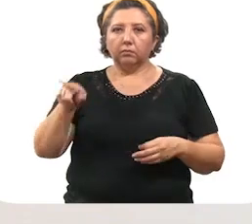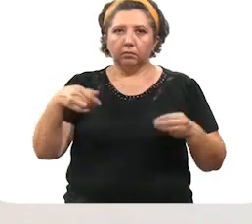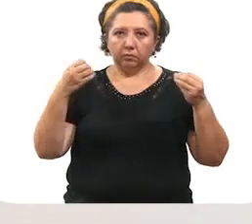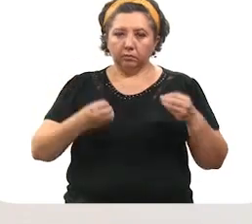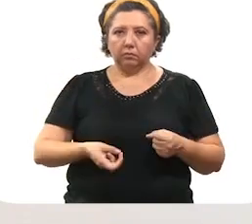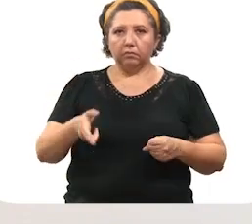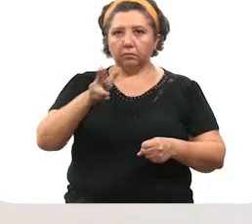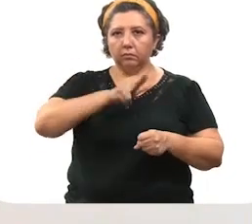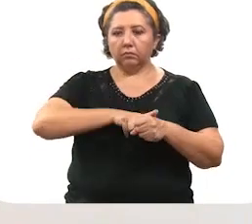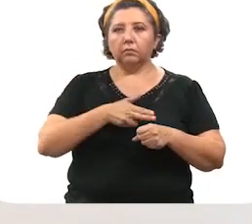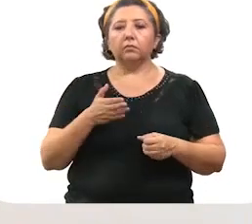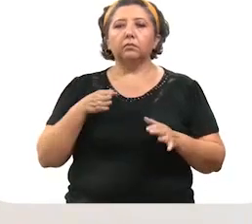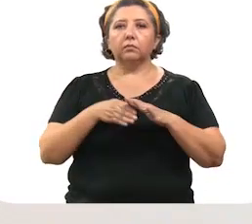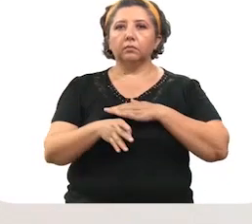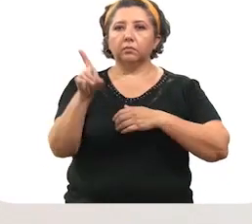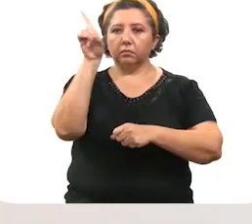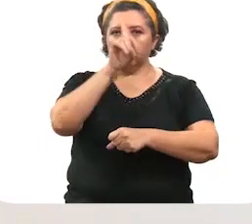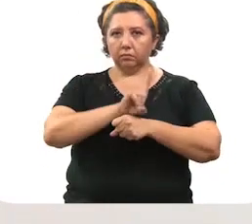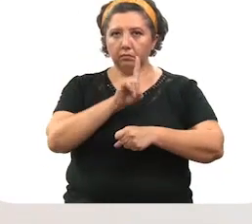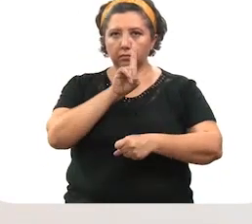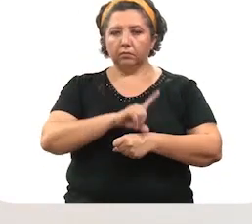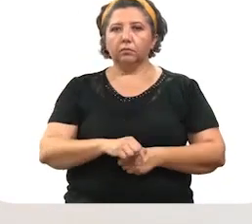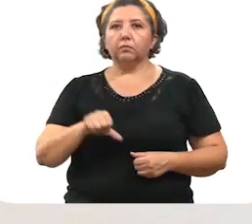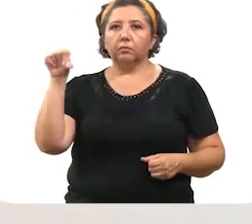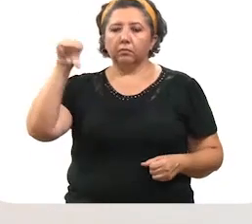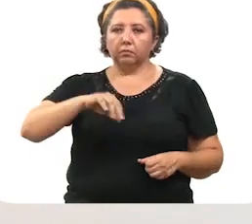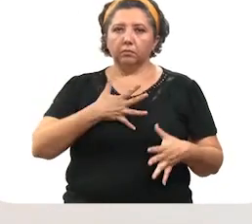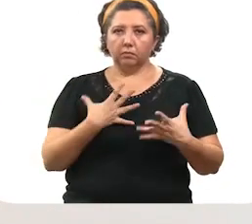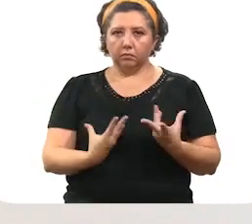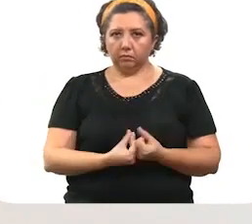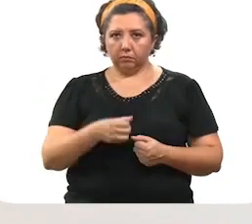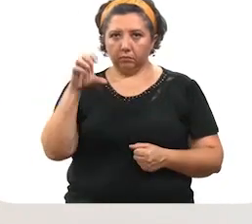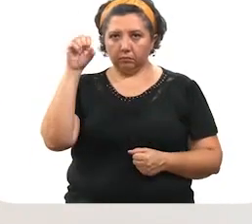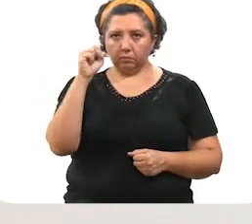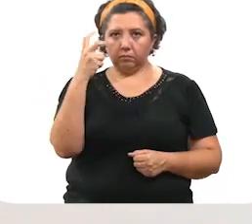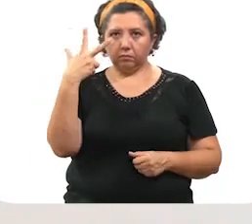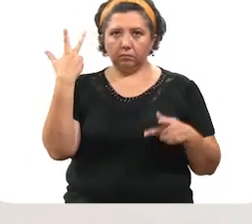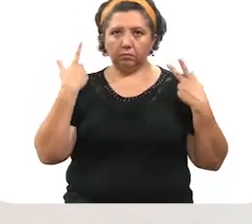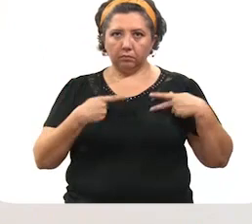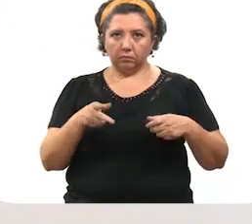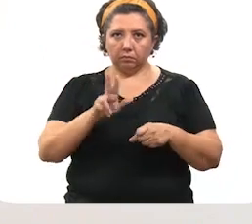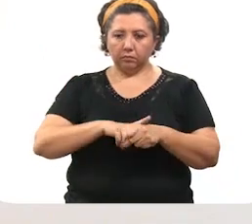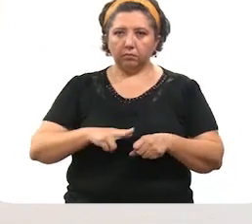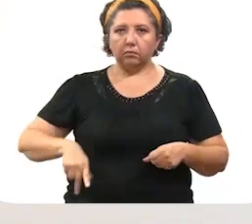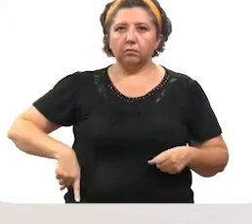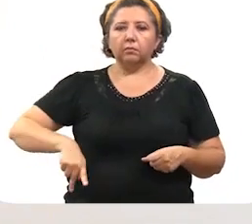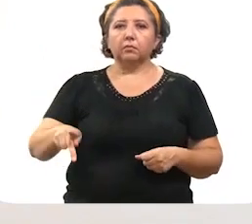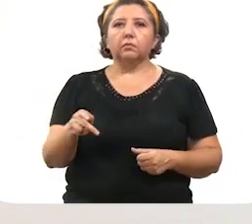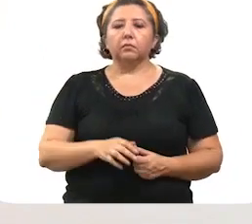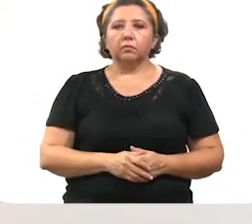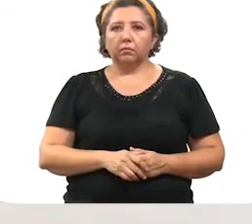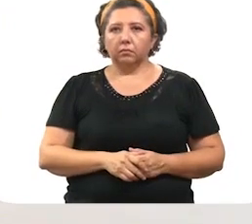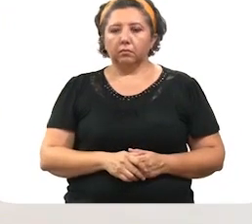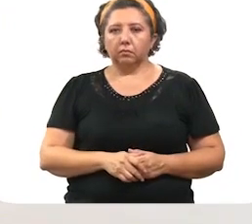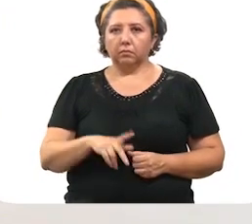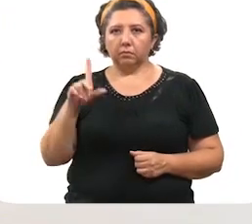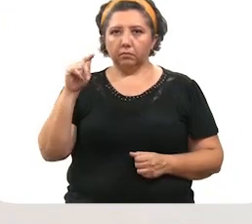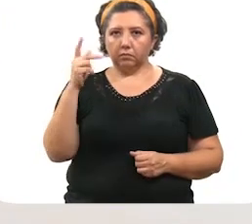importantes son la ocupación hospitalaria y los ingresos diarios. El día de hoy tenemos 68 pacientes en hospitales públicos.